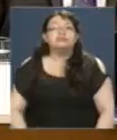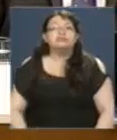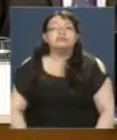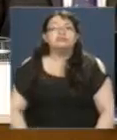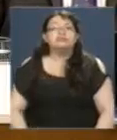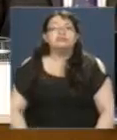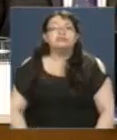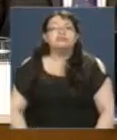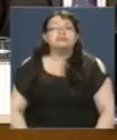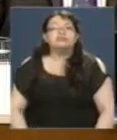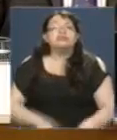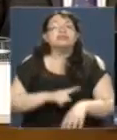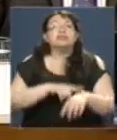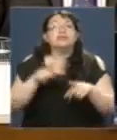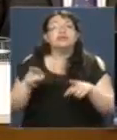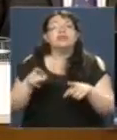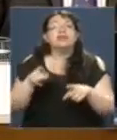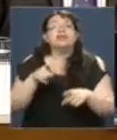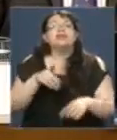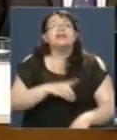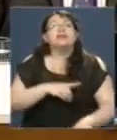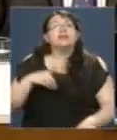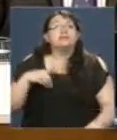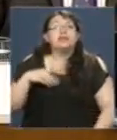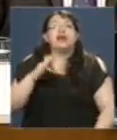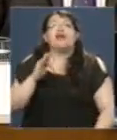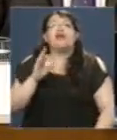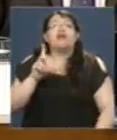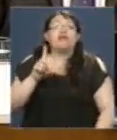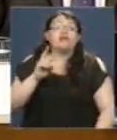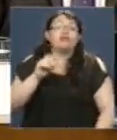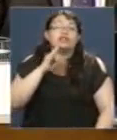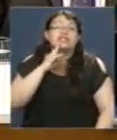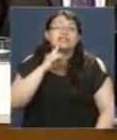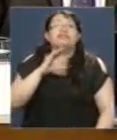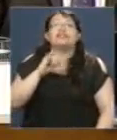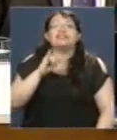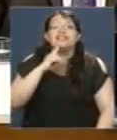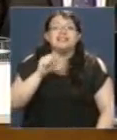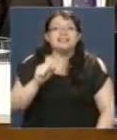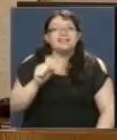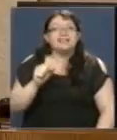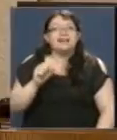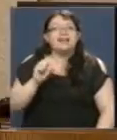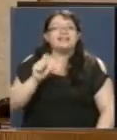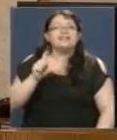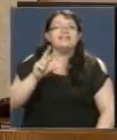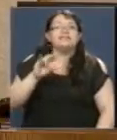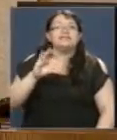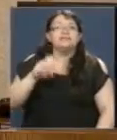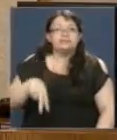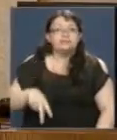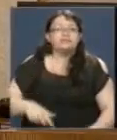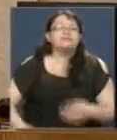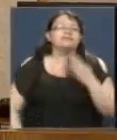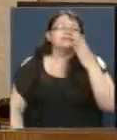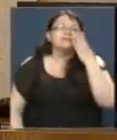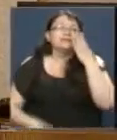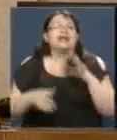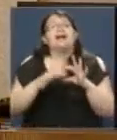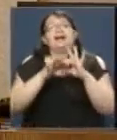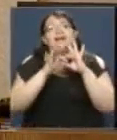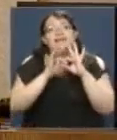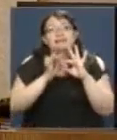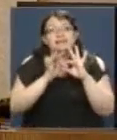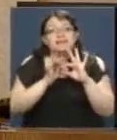Le corresponde al diputado Florcita Alarcón Rojas intervenir. Que tenga usted la palabra. Gracias, señora